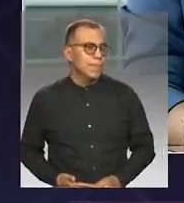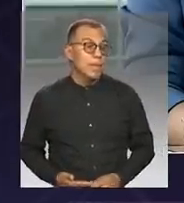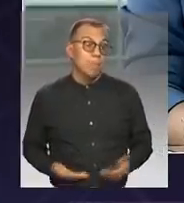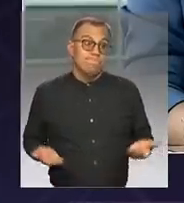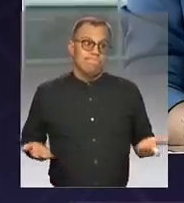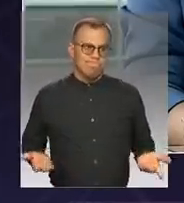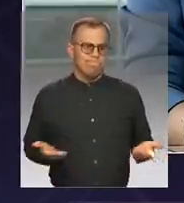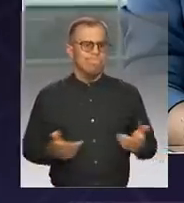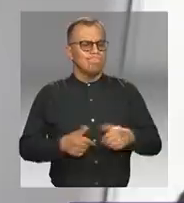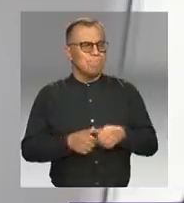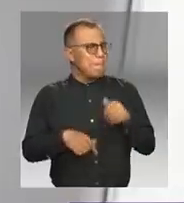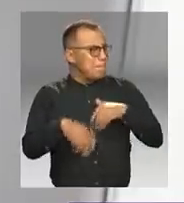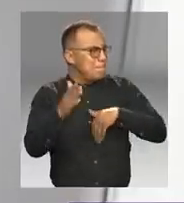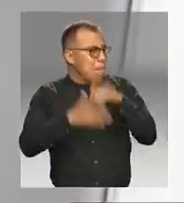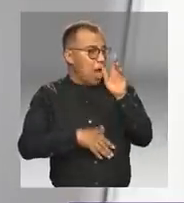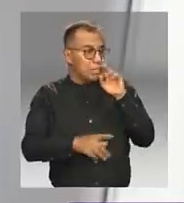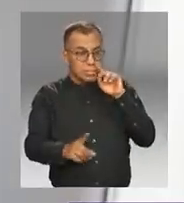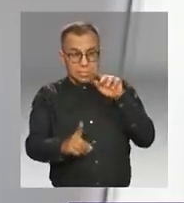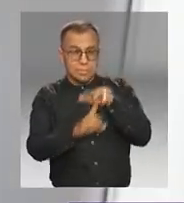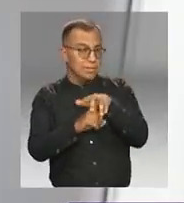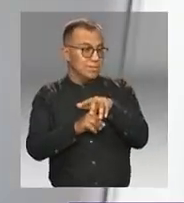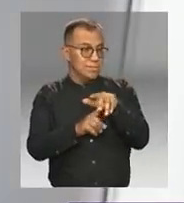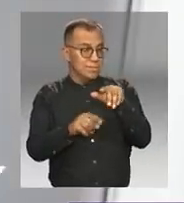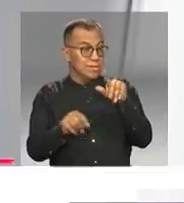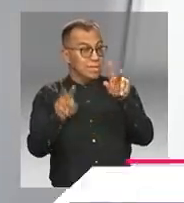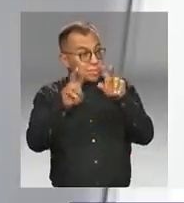Bueno, los más afectados